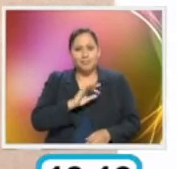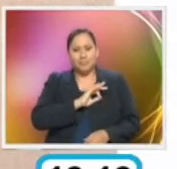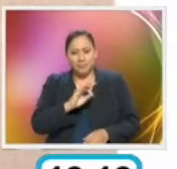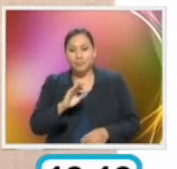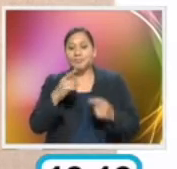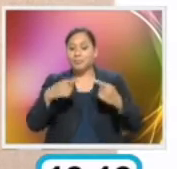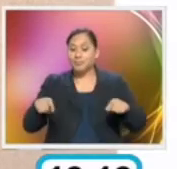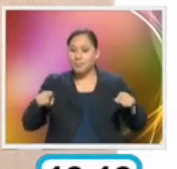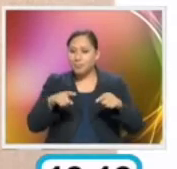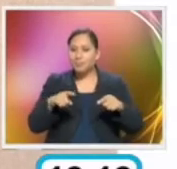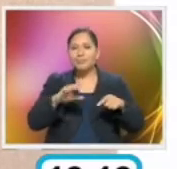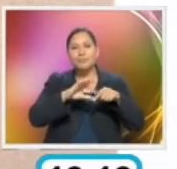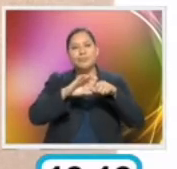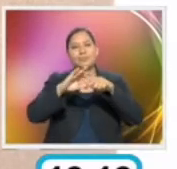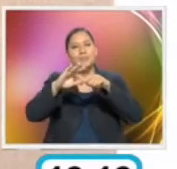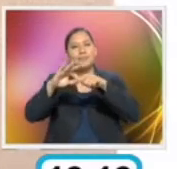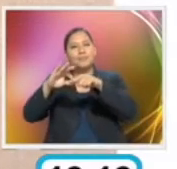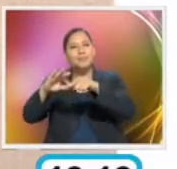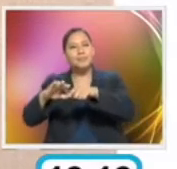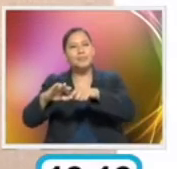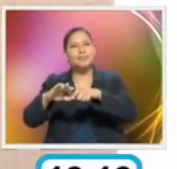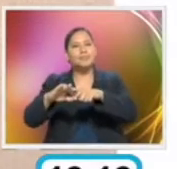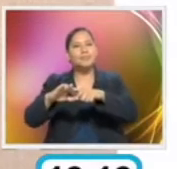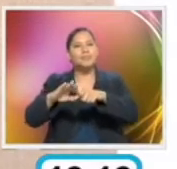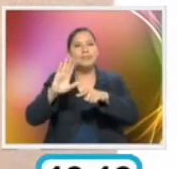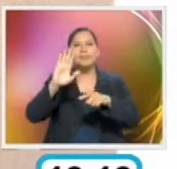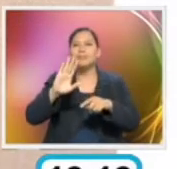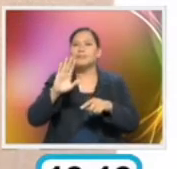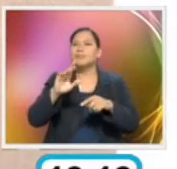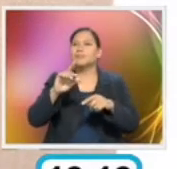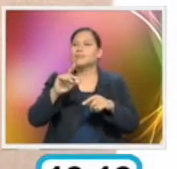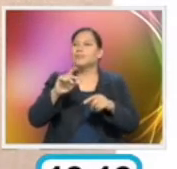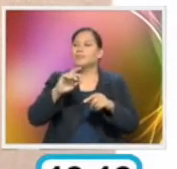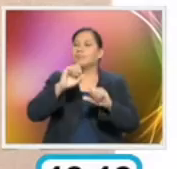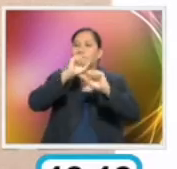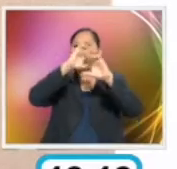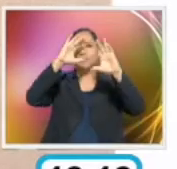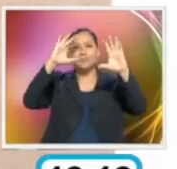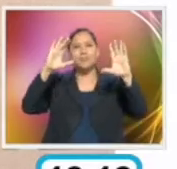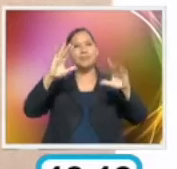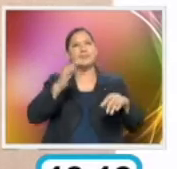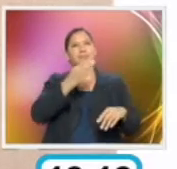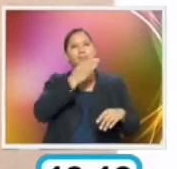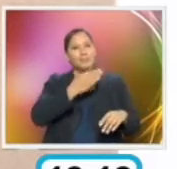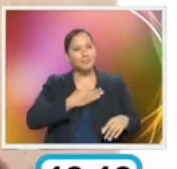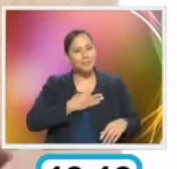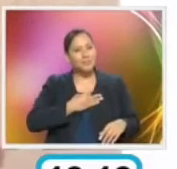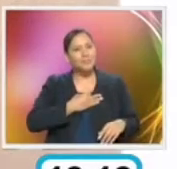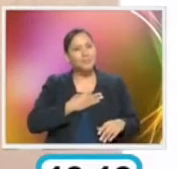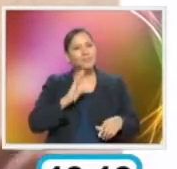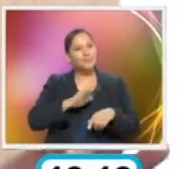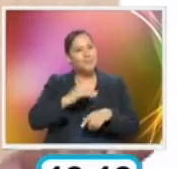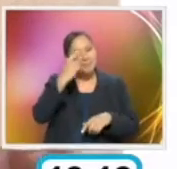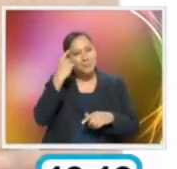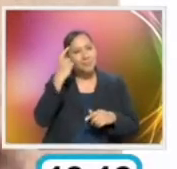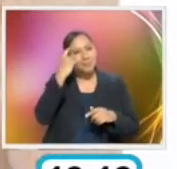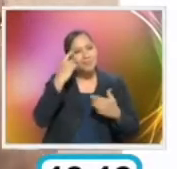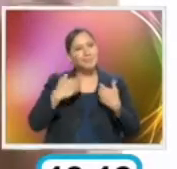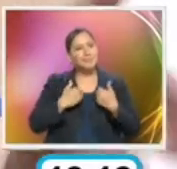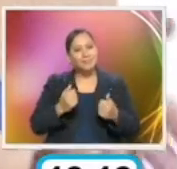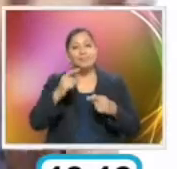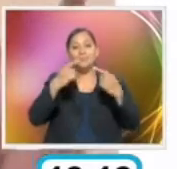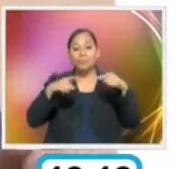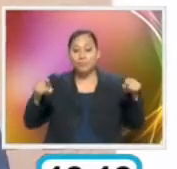La música puede llevar perfectamente un mensaje Sí. y lo hace más fácil de digerir. Digamos que la música abre la puerta Sí. y